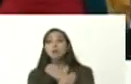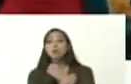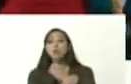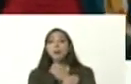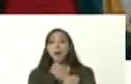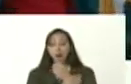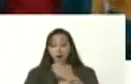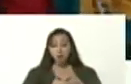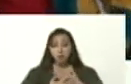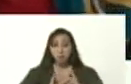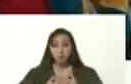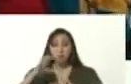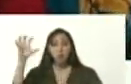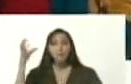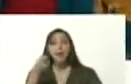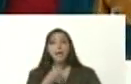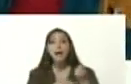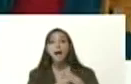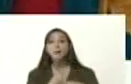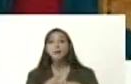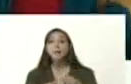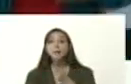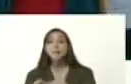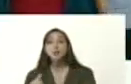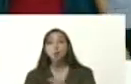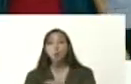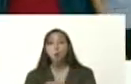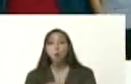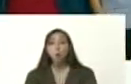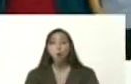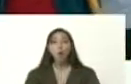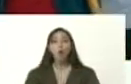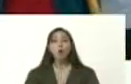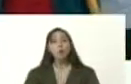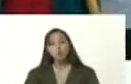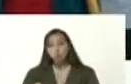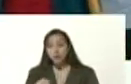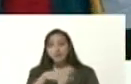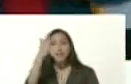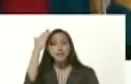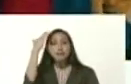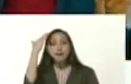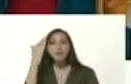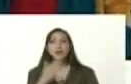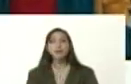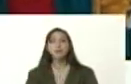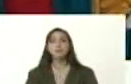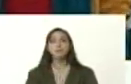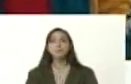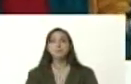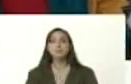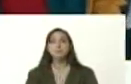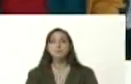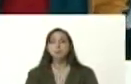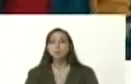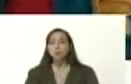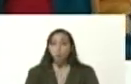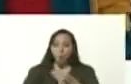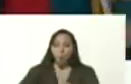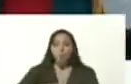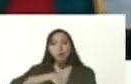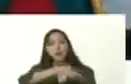hermanos gobernadores, compañeros del Partido Socialista Unido de Venezuela, la radicalización de la Revolución